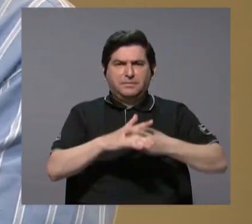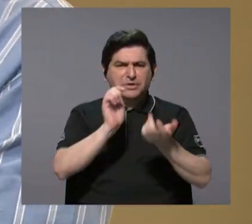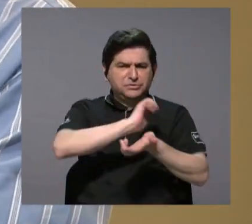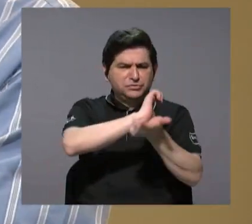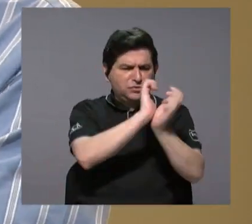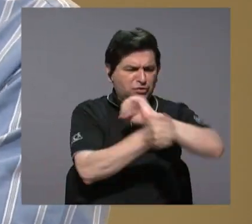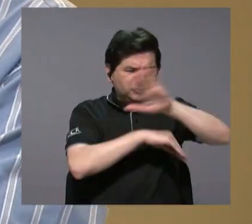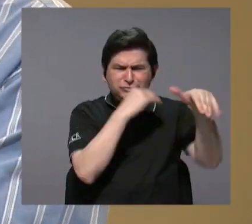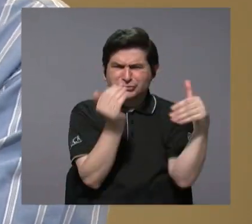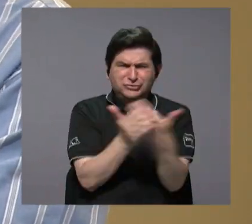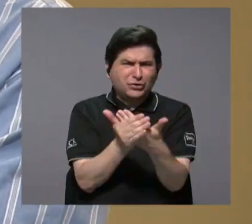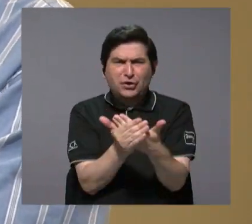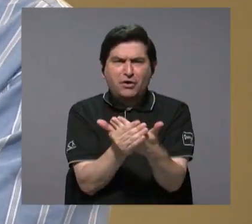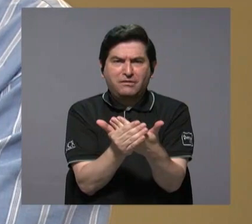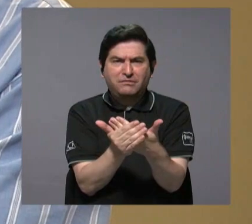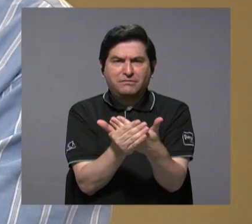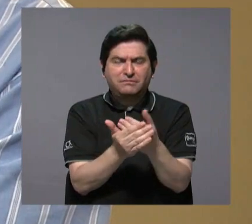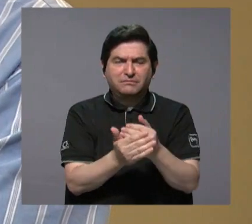todo.